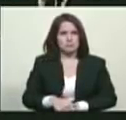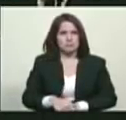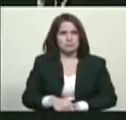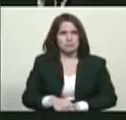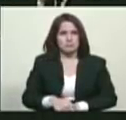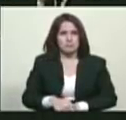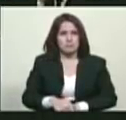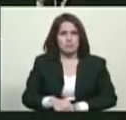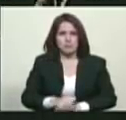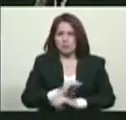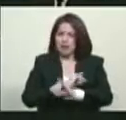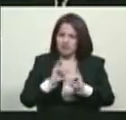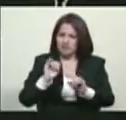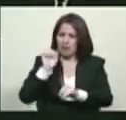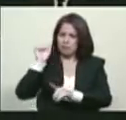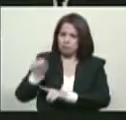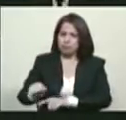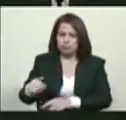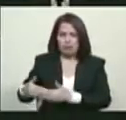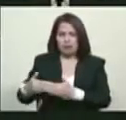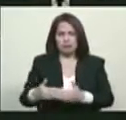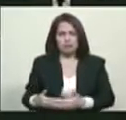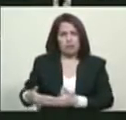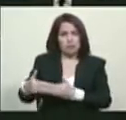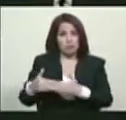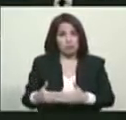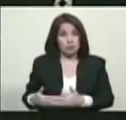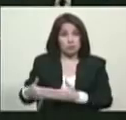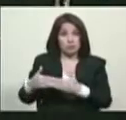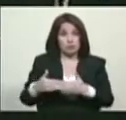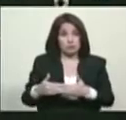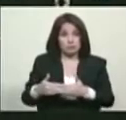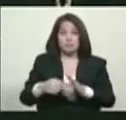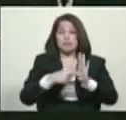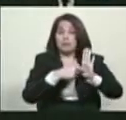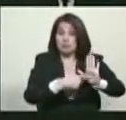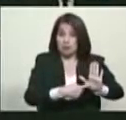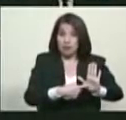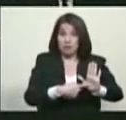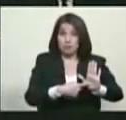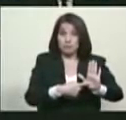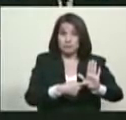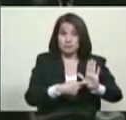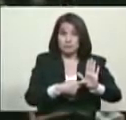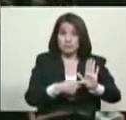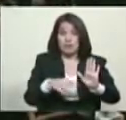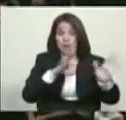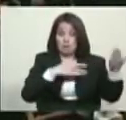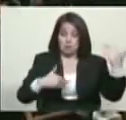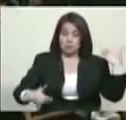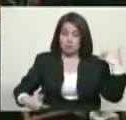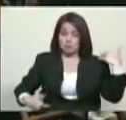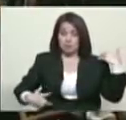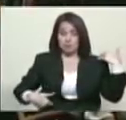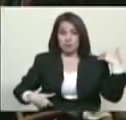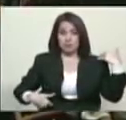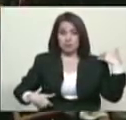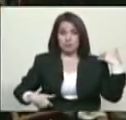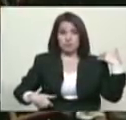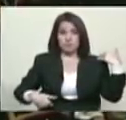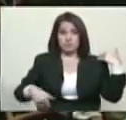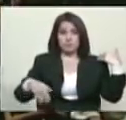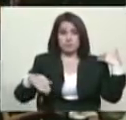para derrotar al imperio norteamericano. Destacaba el excelentísimo presidente